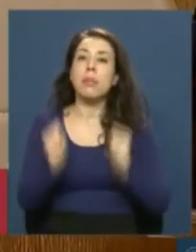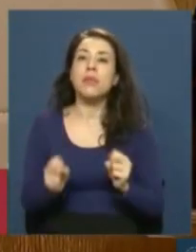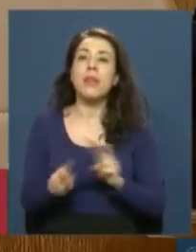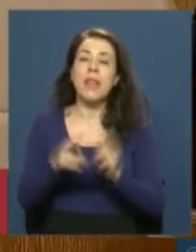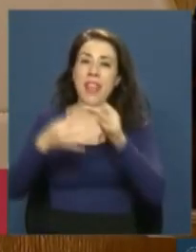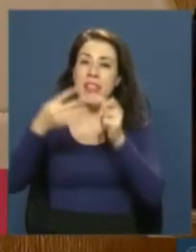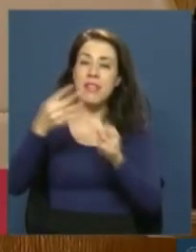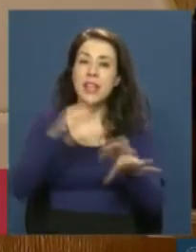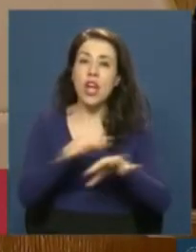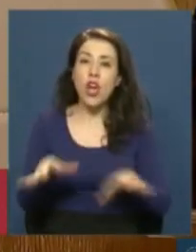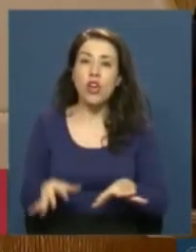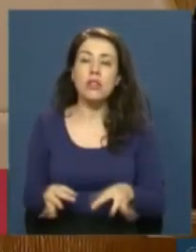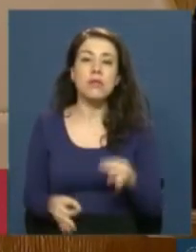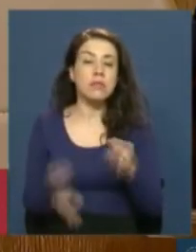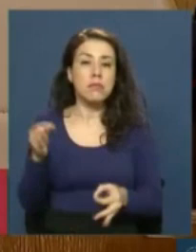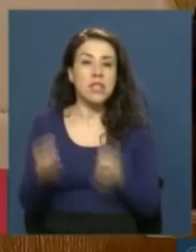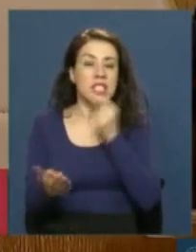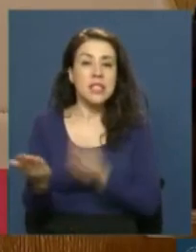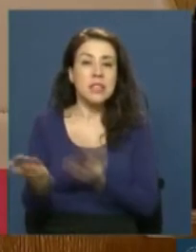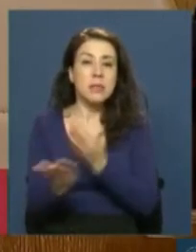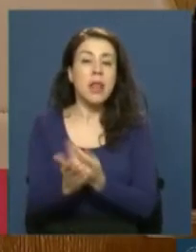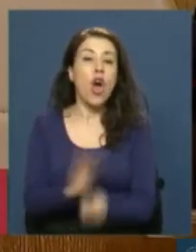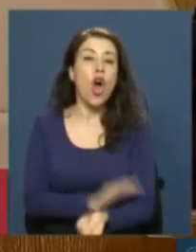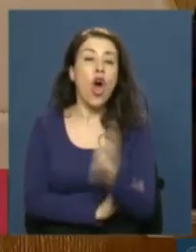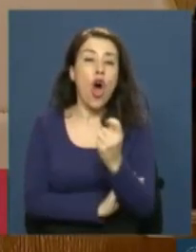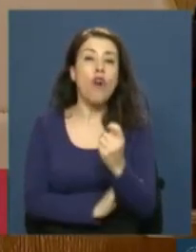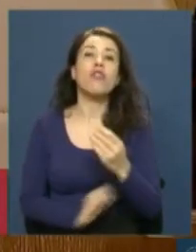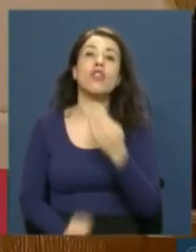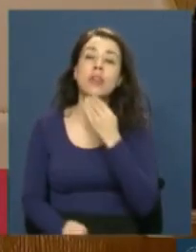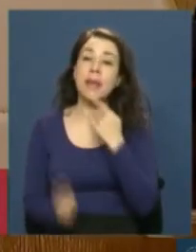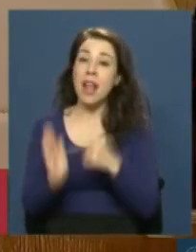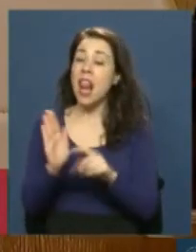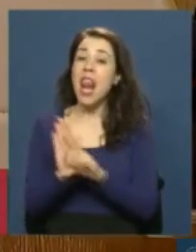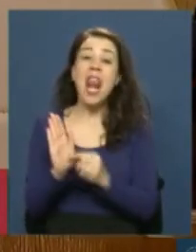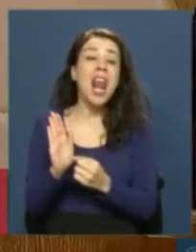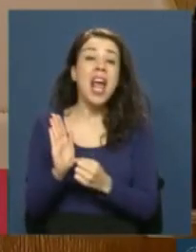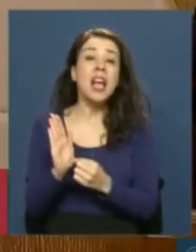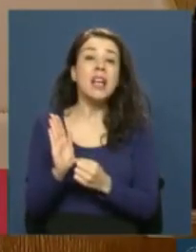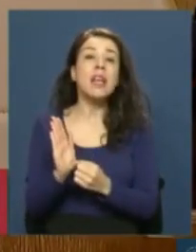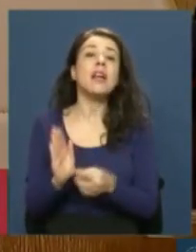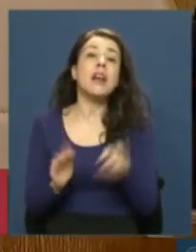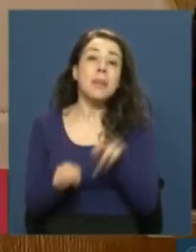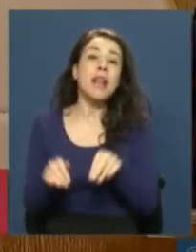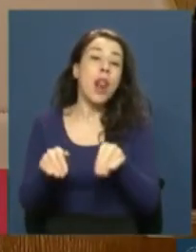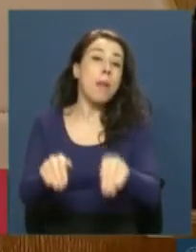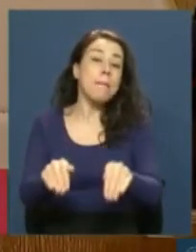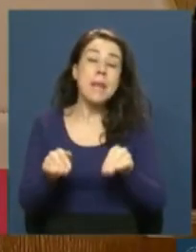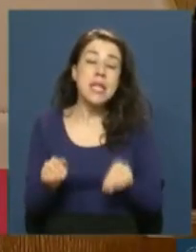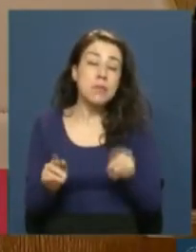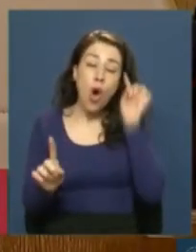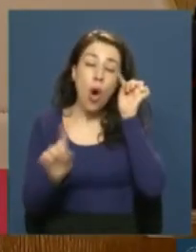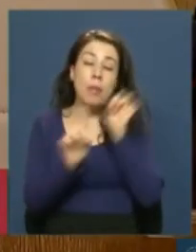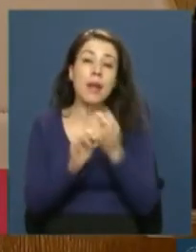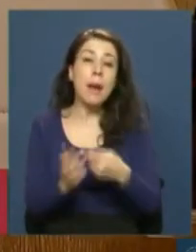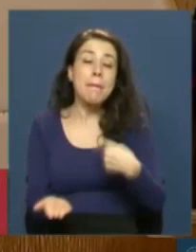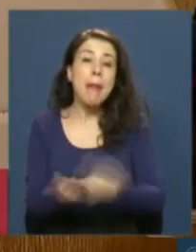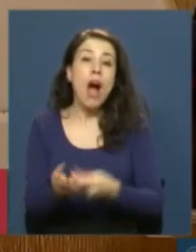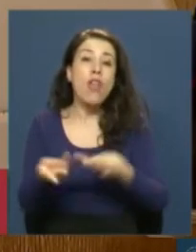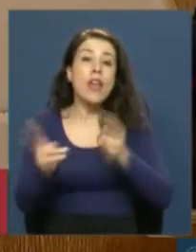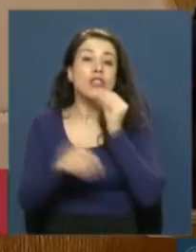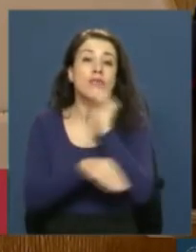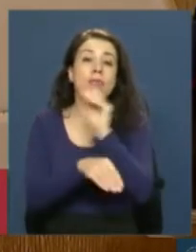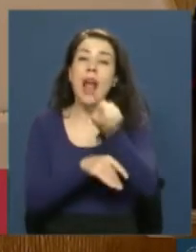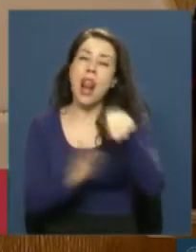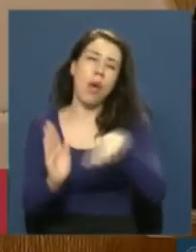generar una serie acción en materia procesal civil para el cobro y por lo tanto esta ley no hace más que insistir en la misma idea que es que el pago del derecho a